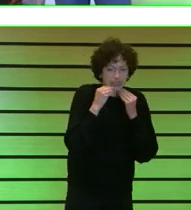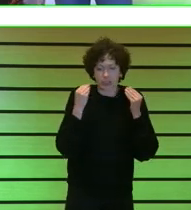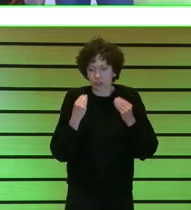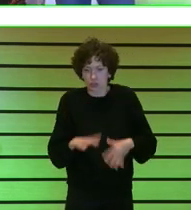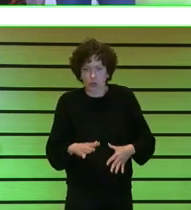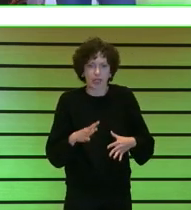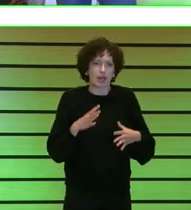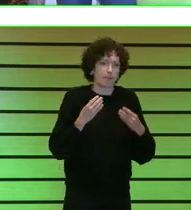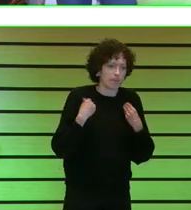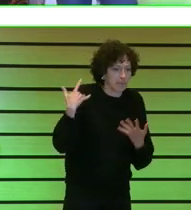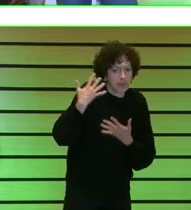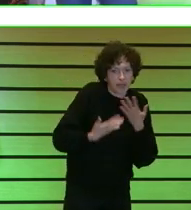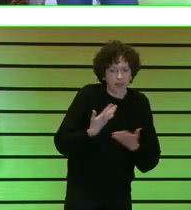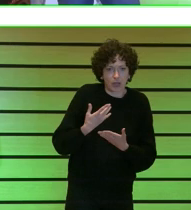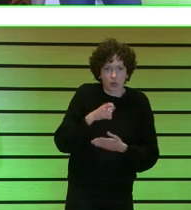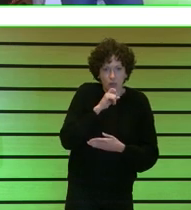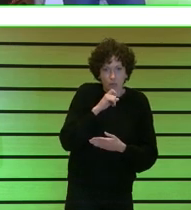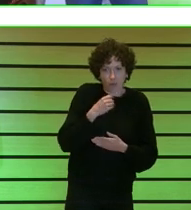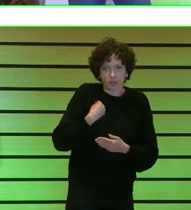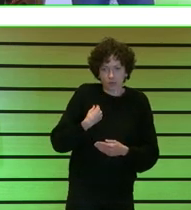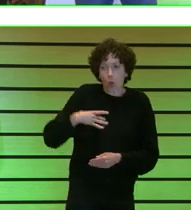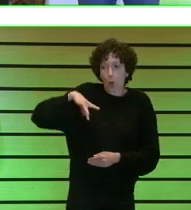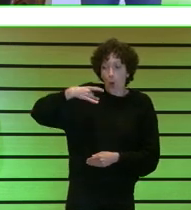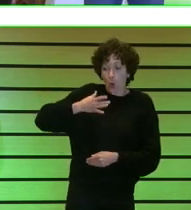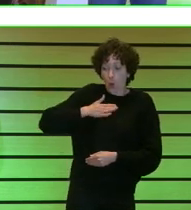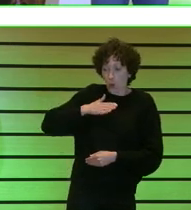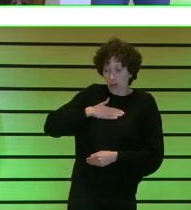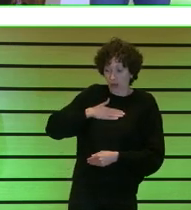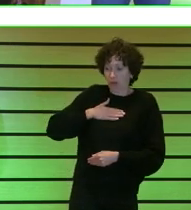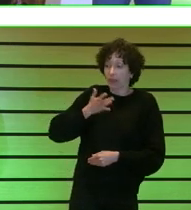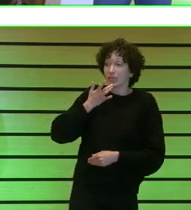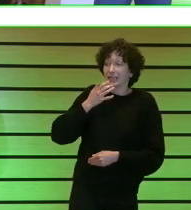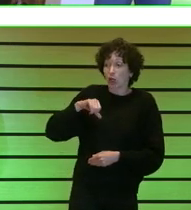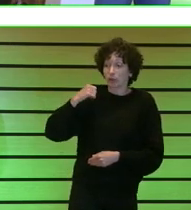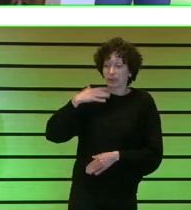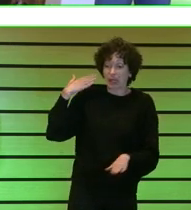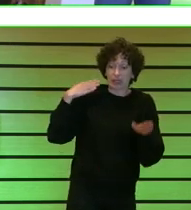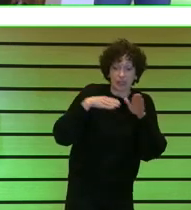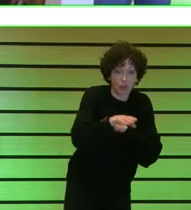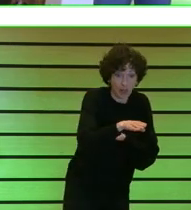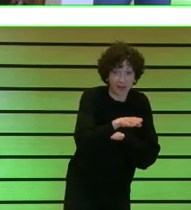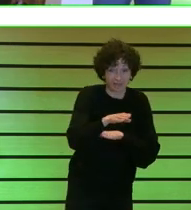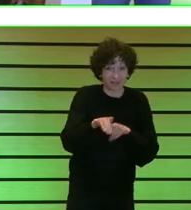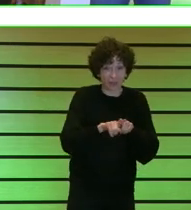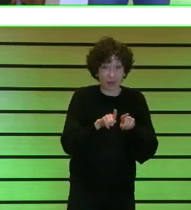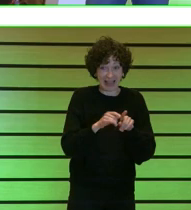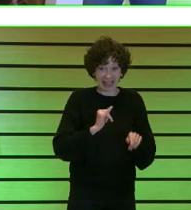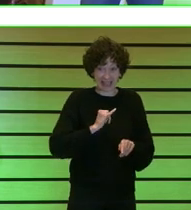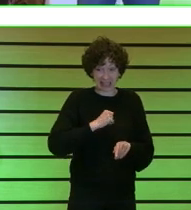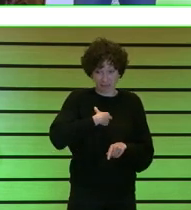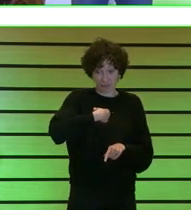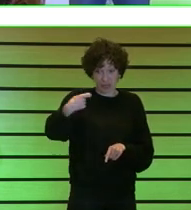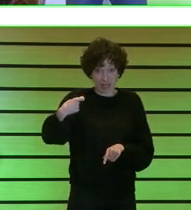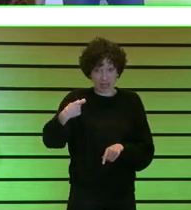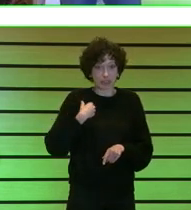con lo que nos hace únicos e irrepetibles una vez que entramos en el hospital que es como una gran máquina de despersonalizar nos convertimos en